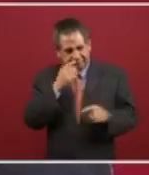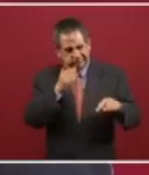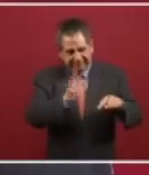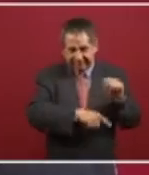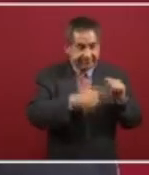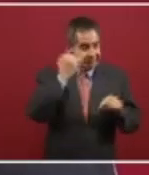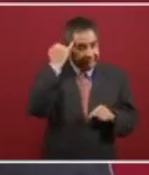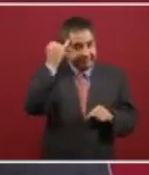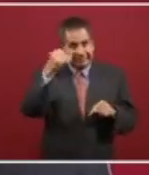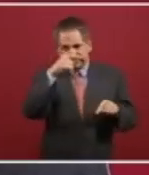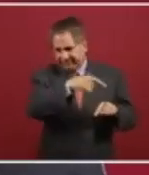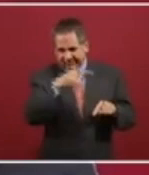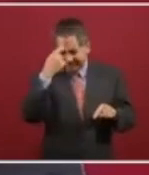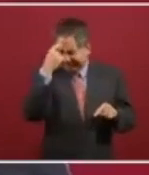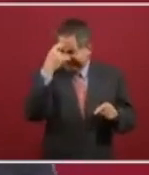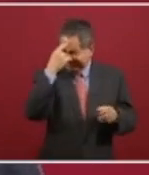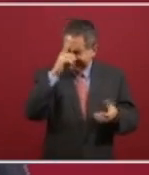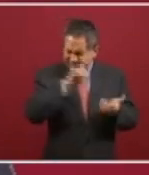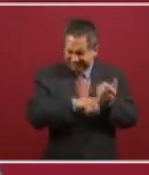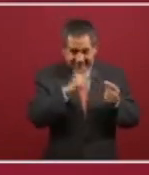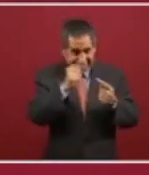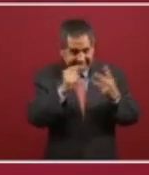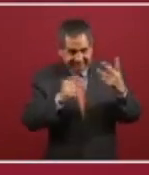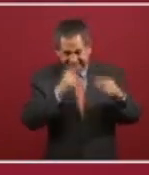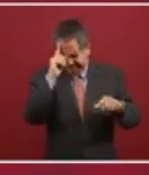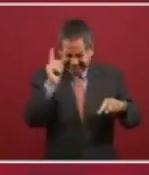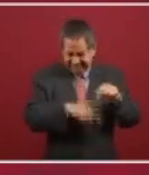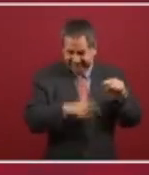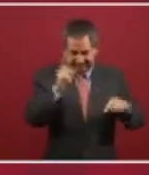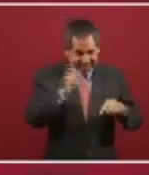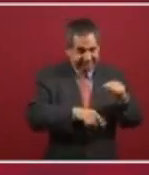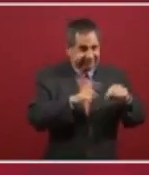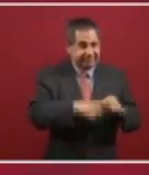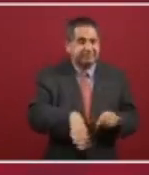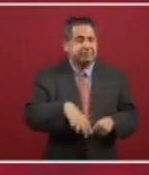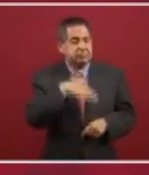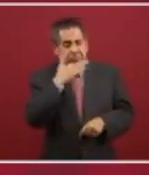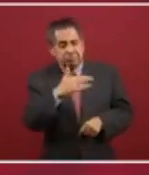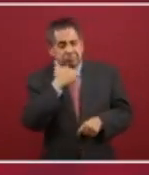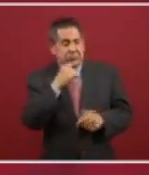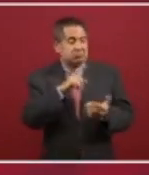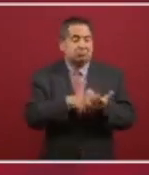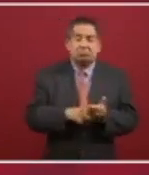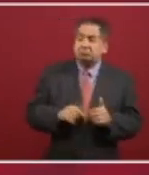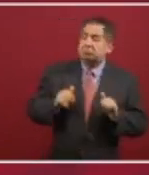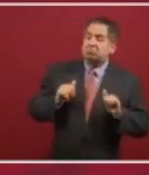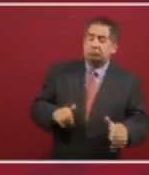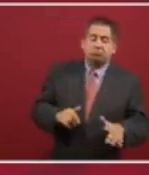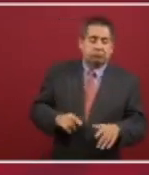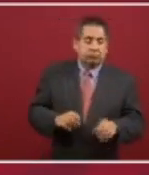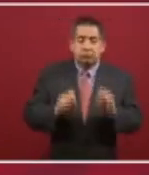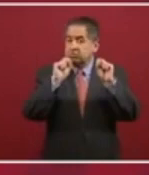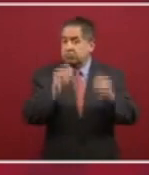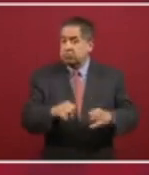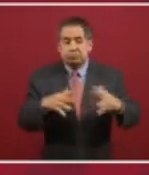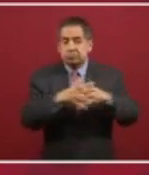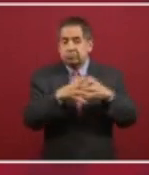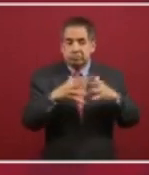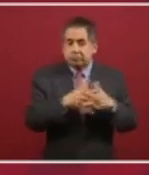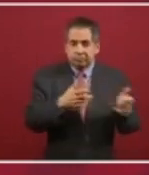desmontando todo un régimen de corrupción, de privilegios, sin violencia.